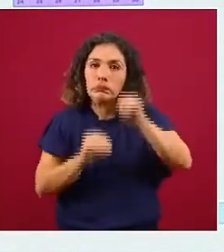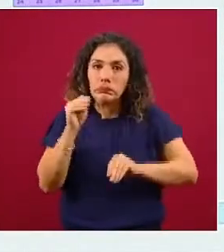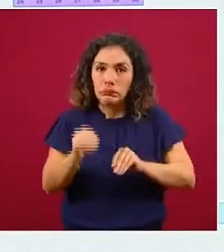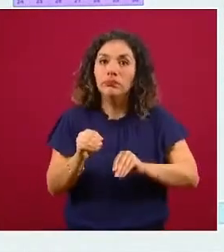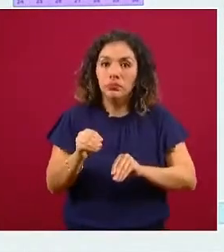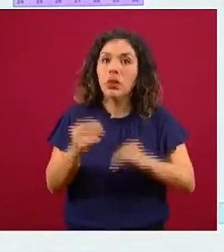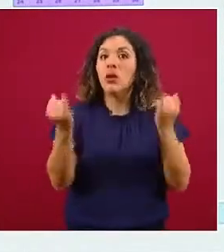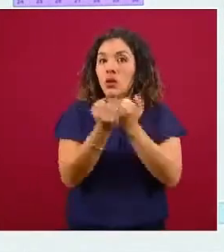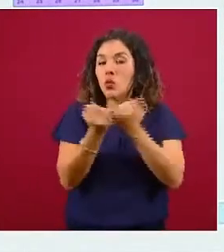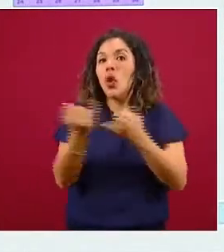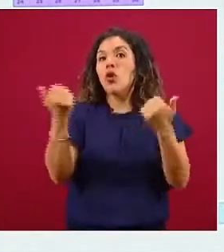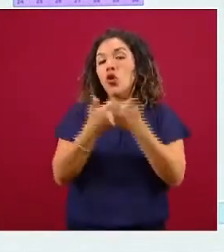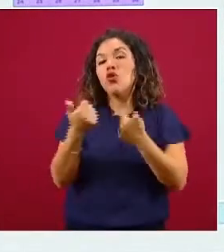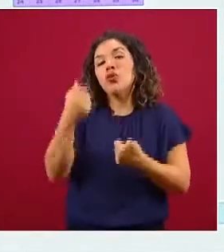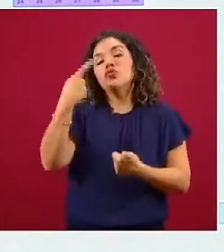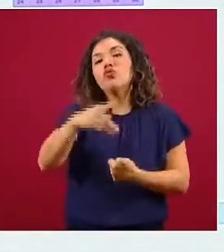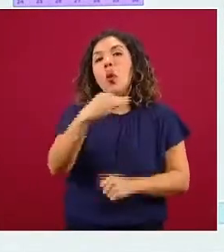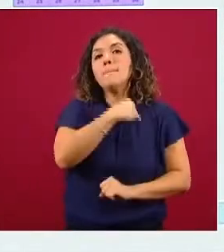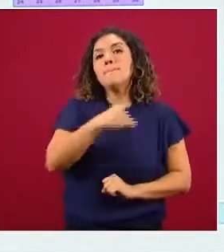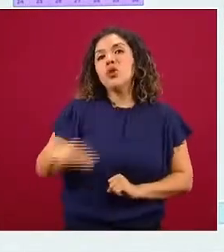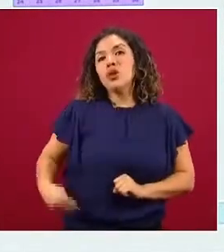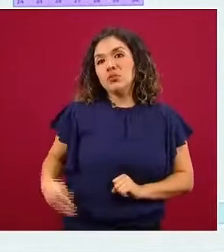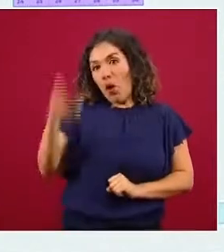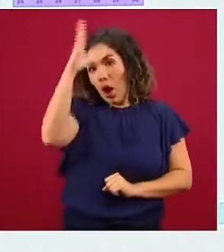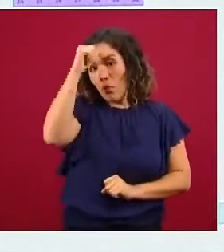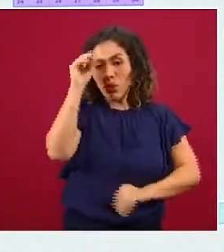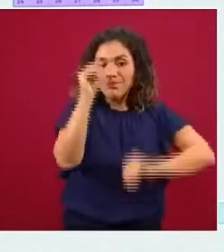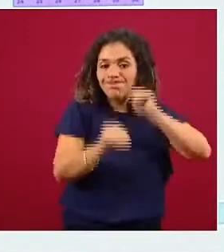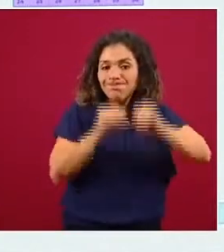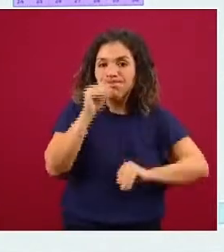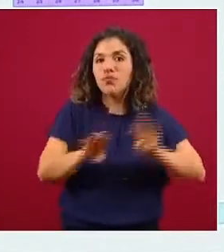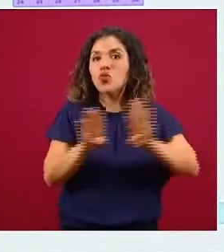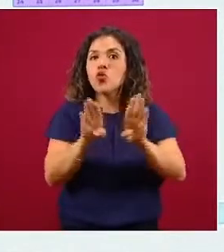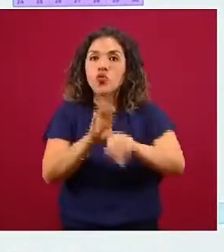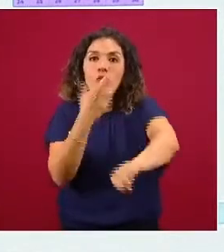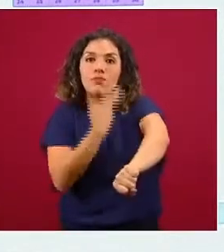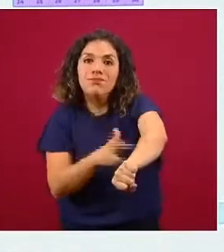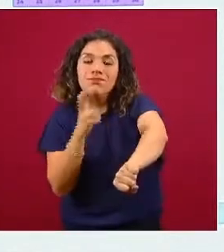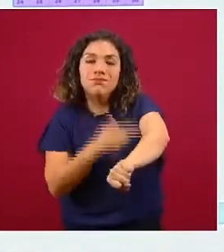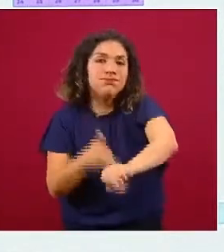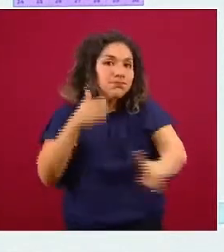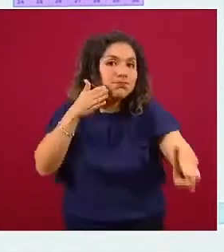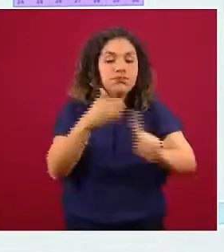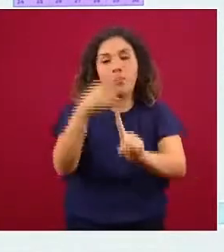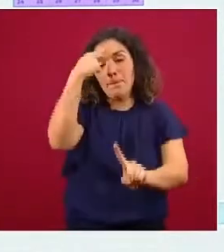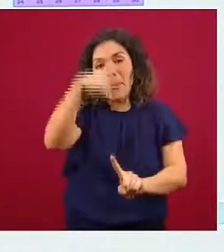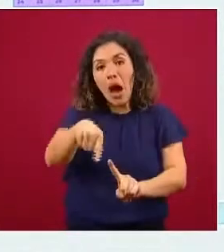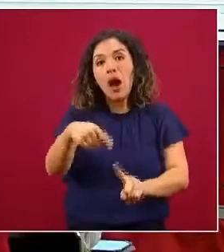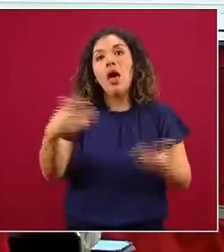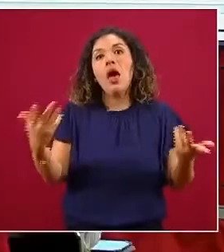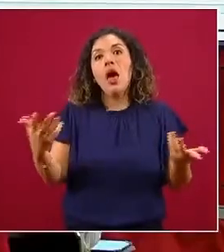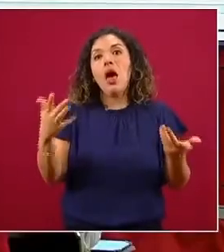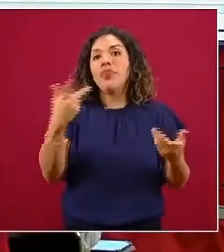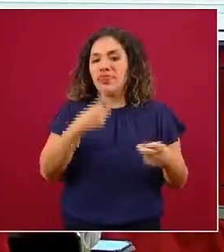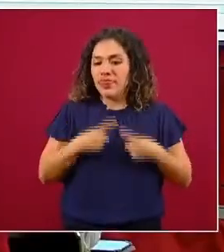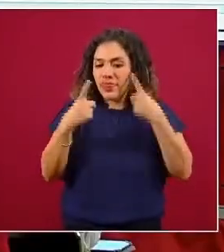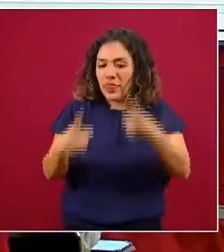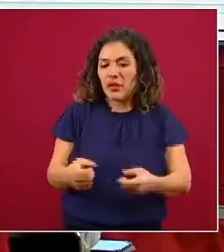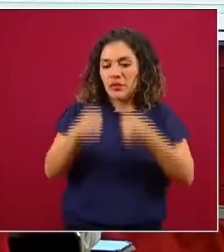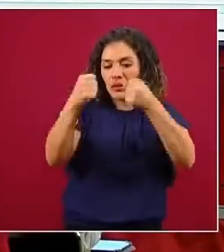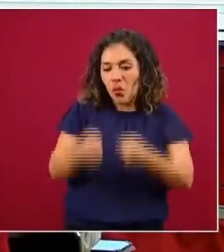también en el marco municipal, ¿no? Llevando a cabo acciones específicas que aseguren